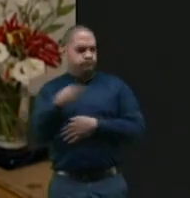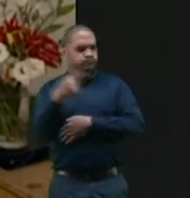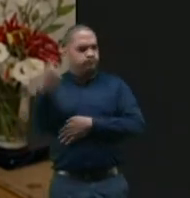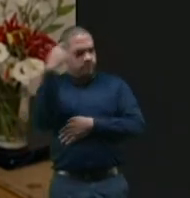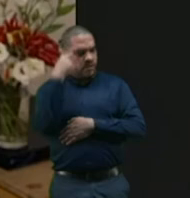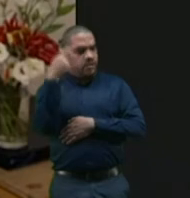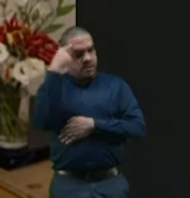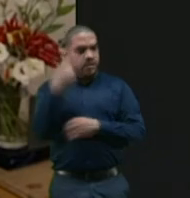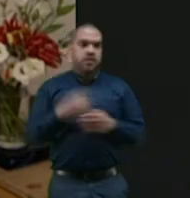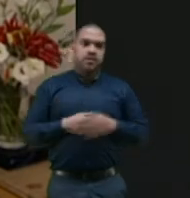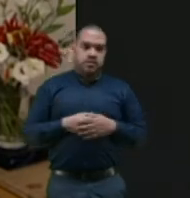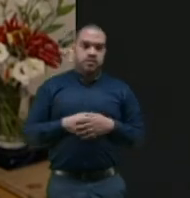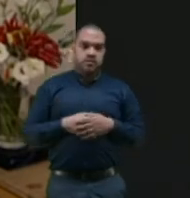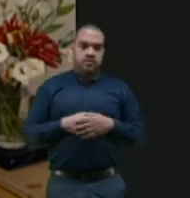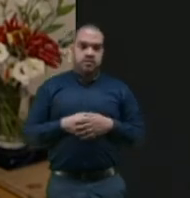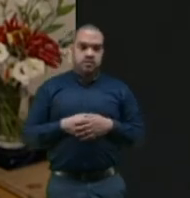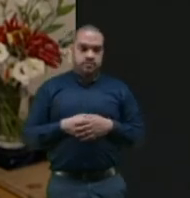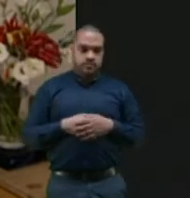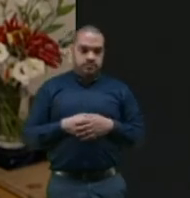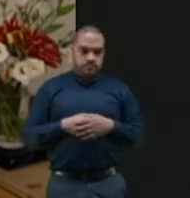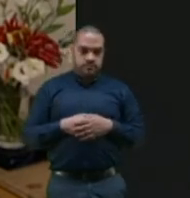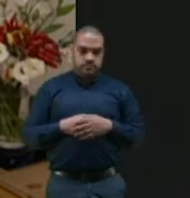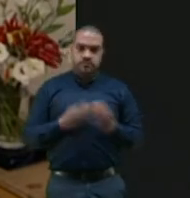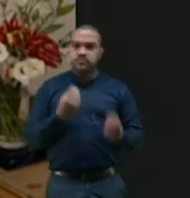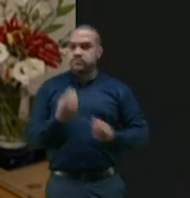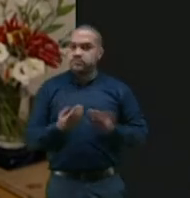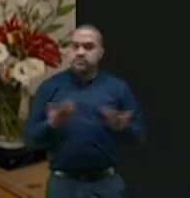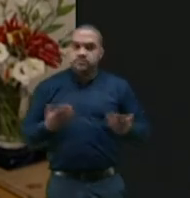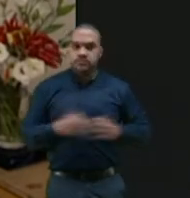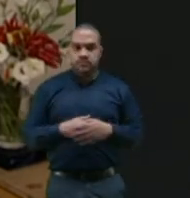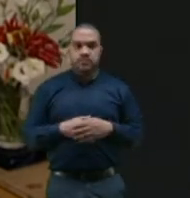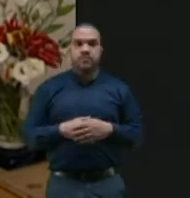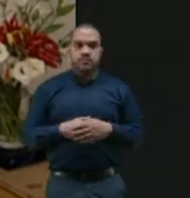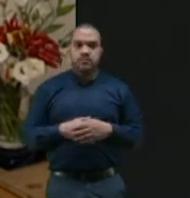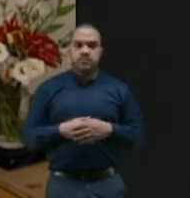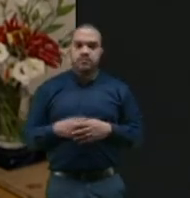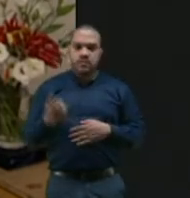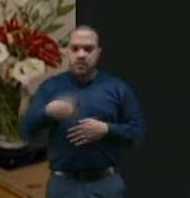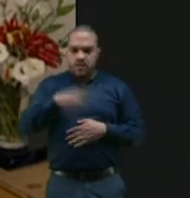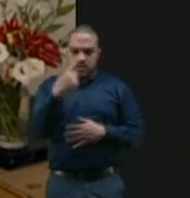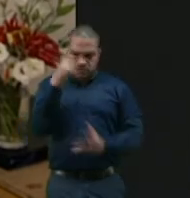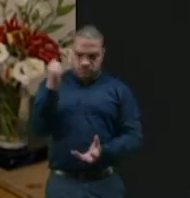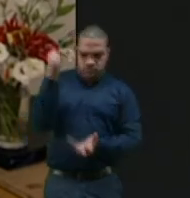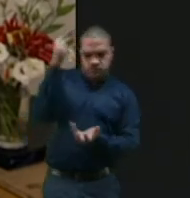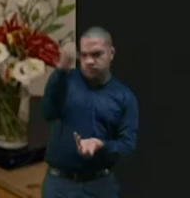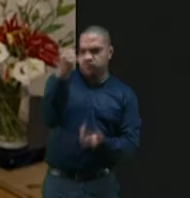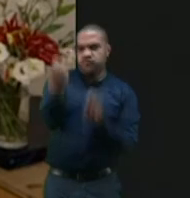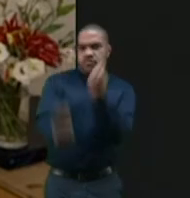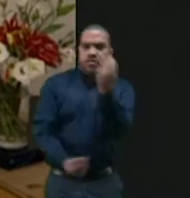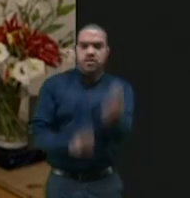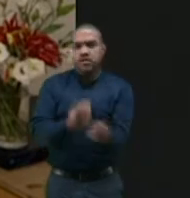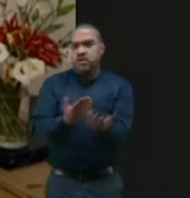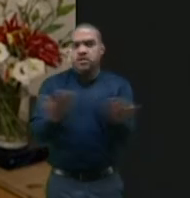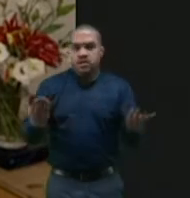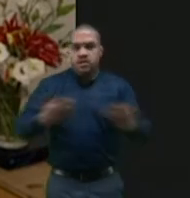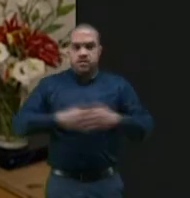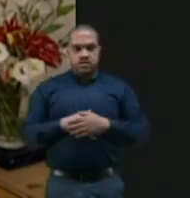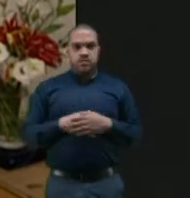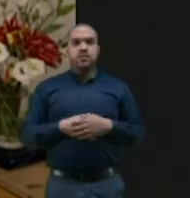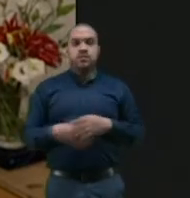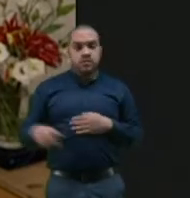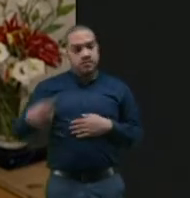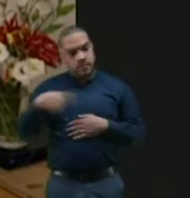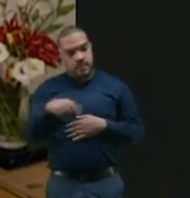al inicio la única cosa que ustedes tienen que invertir es efectivamente en ajustar el producto al mercado, en